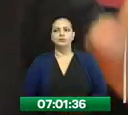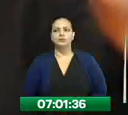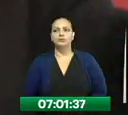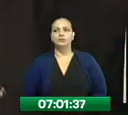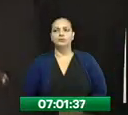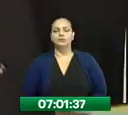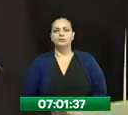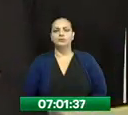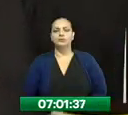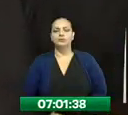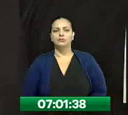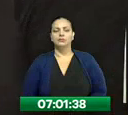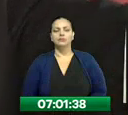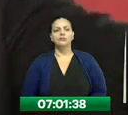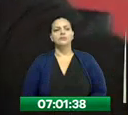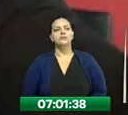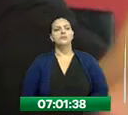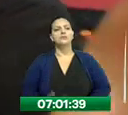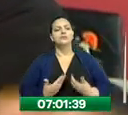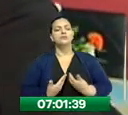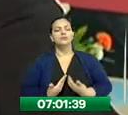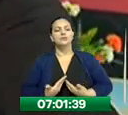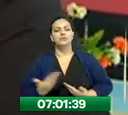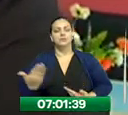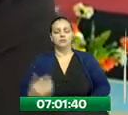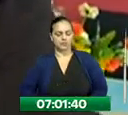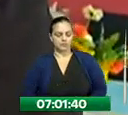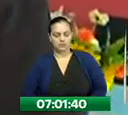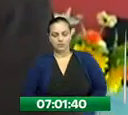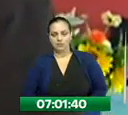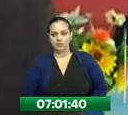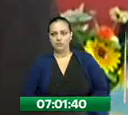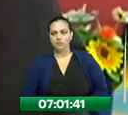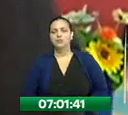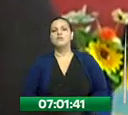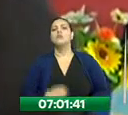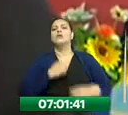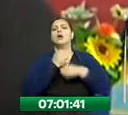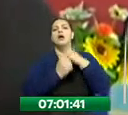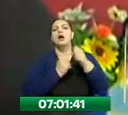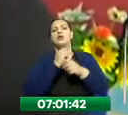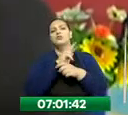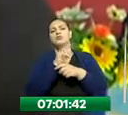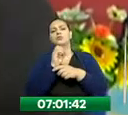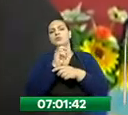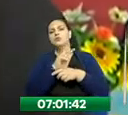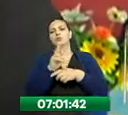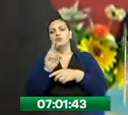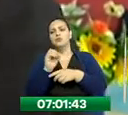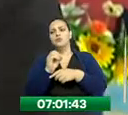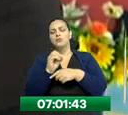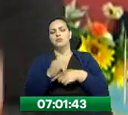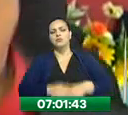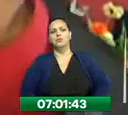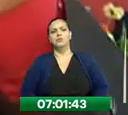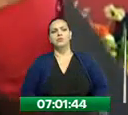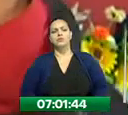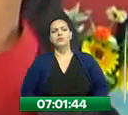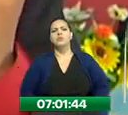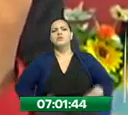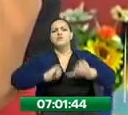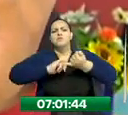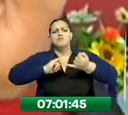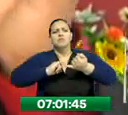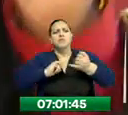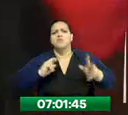Cruzaba rápidamente el tercer mes del año 2020, cuando un feroz virus